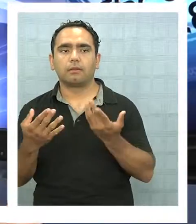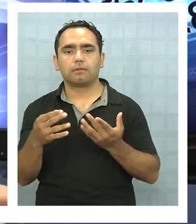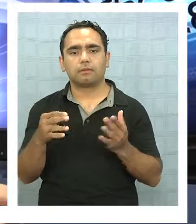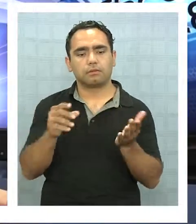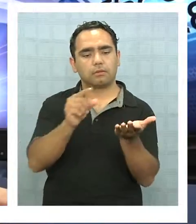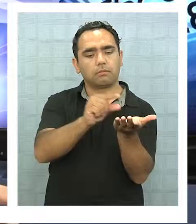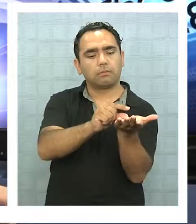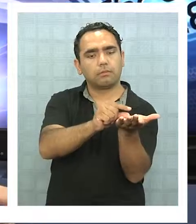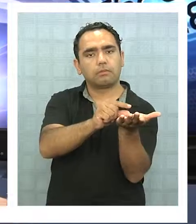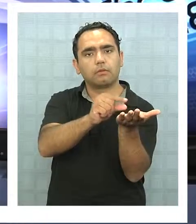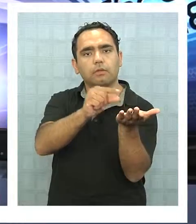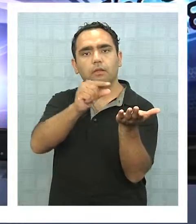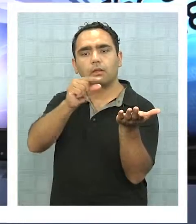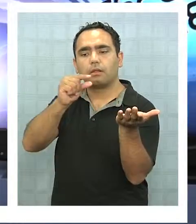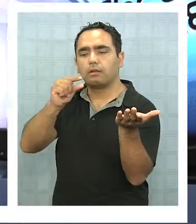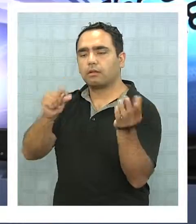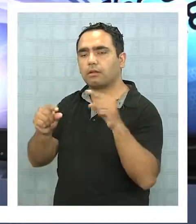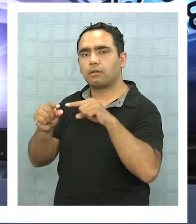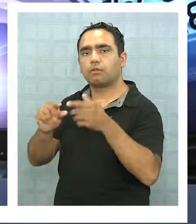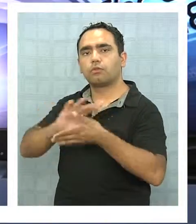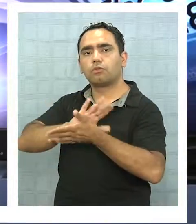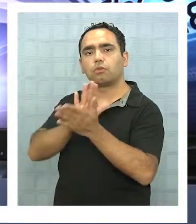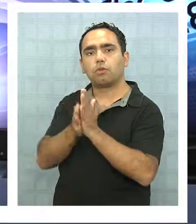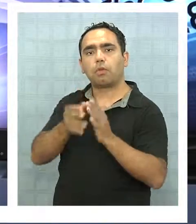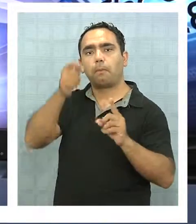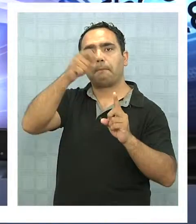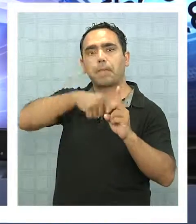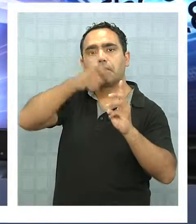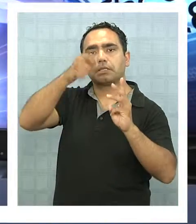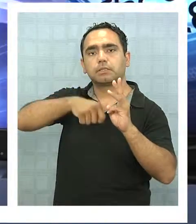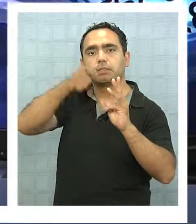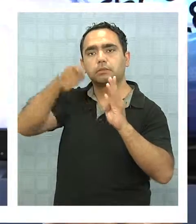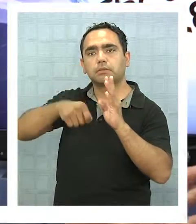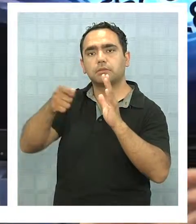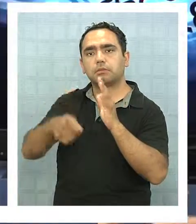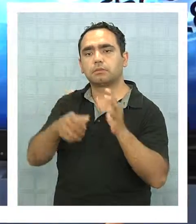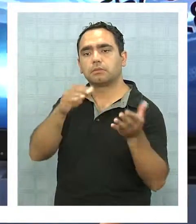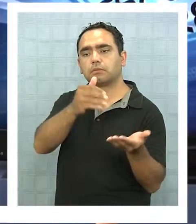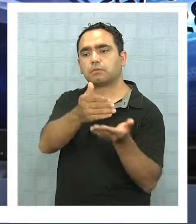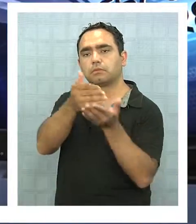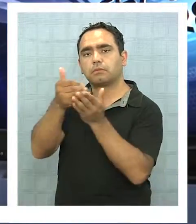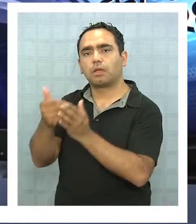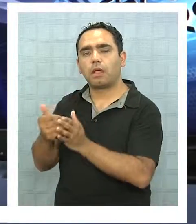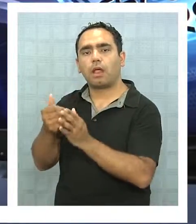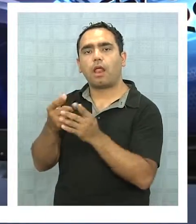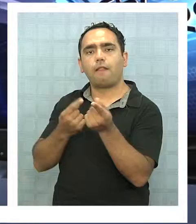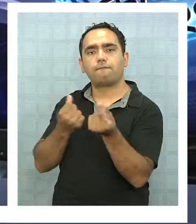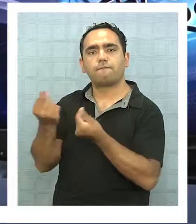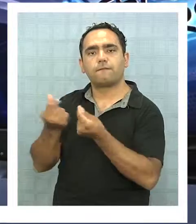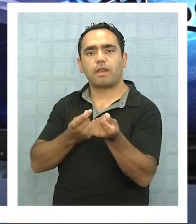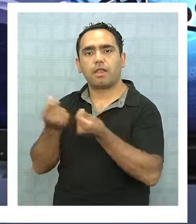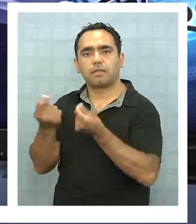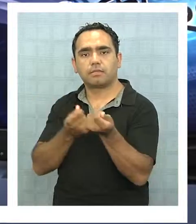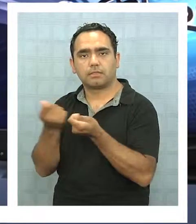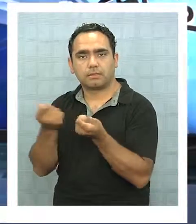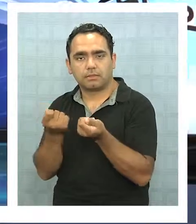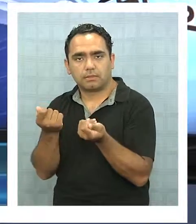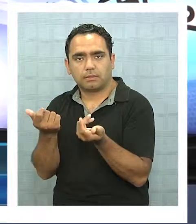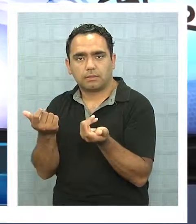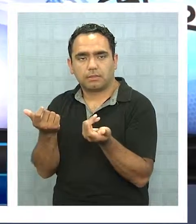saca una parte de los salarios y se transfiere todos los meses al sector financiero. Y como todos los